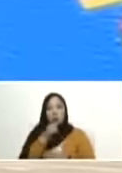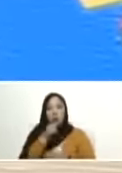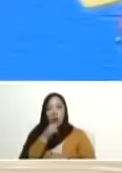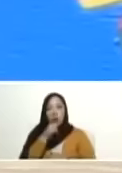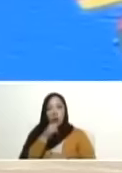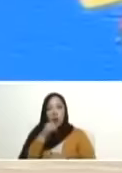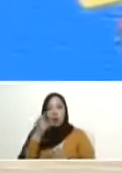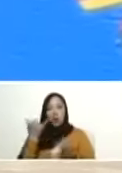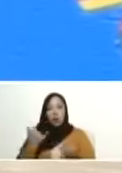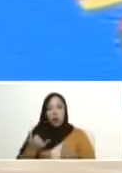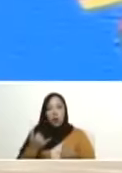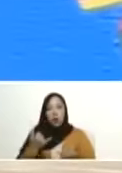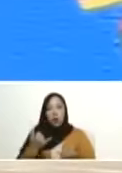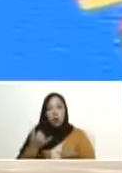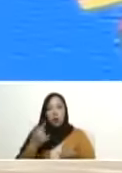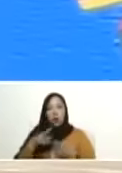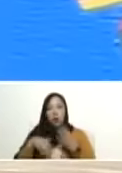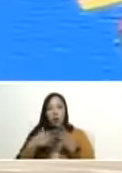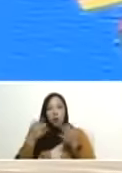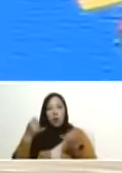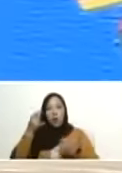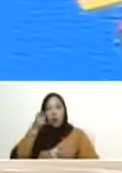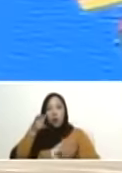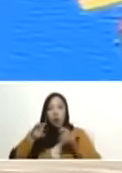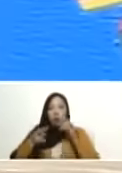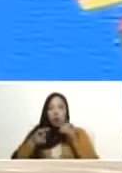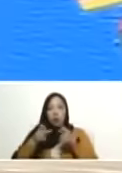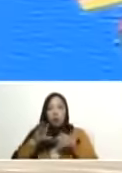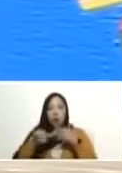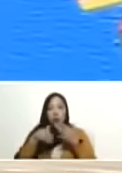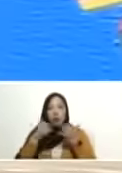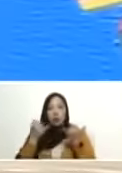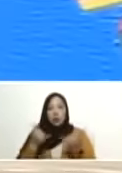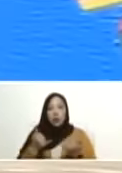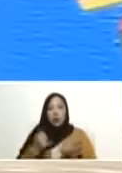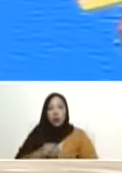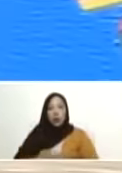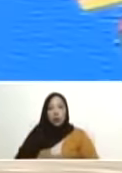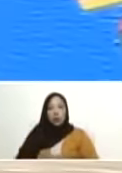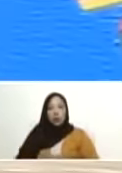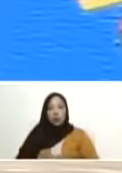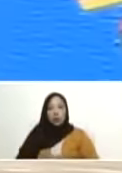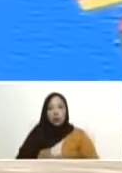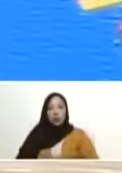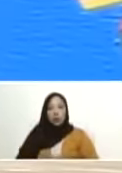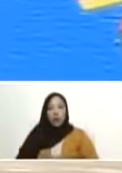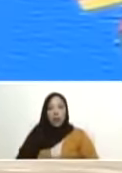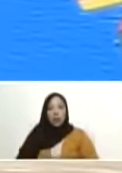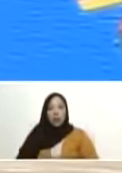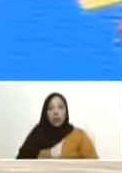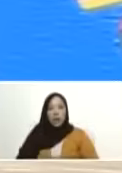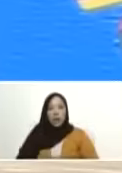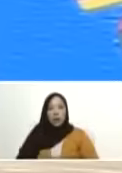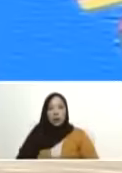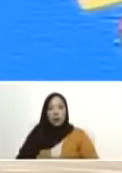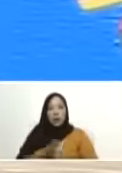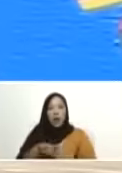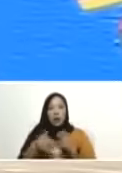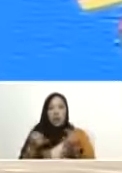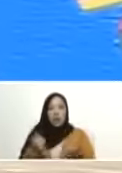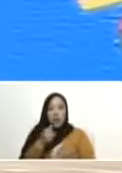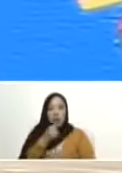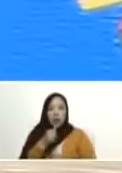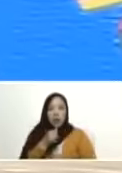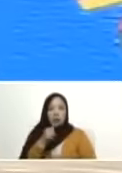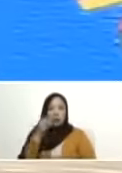OEA, pero falta mucha tela que cortar. Yo quisiera que el diputado Jorge Rodríguez le explicara a nuestro